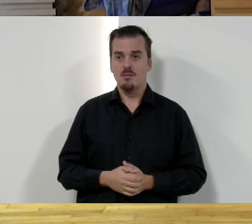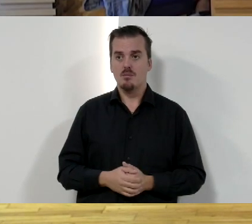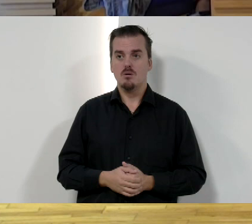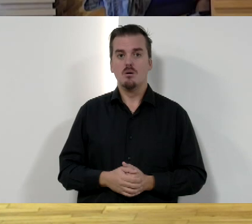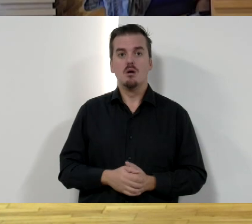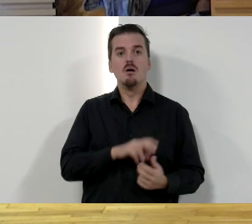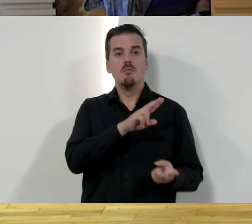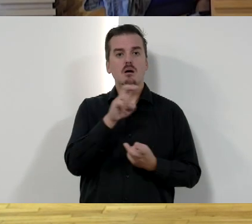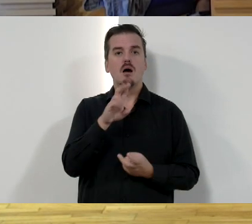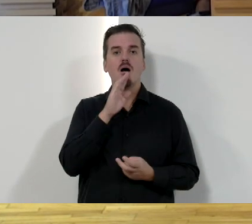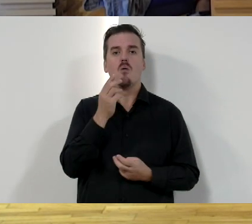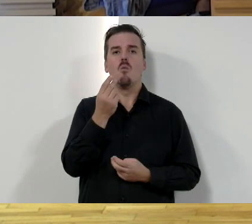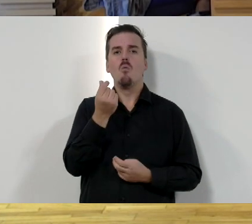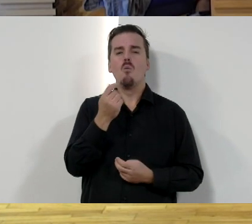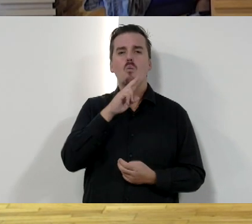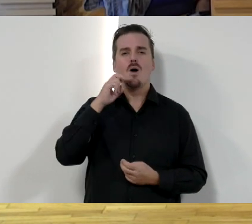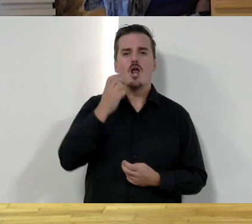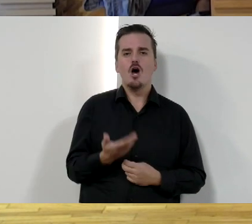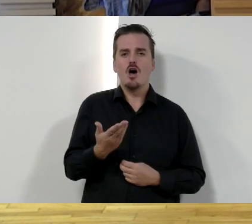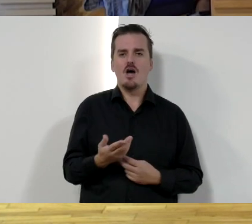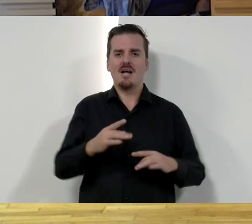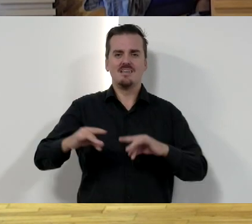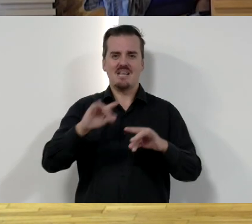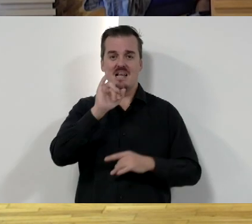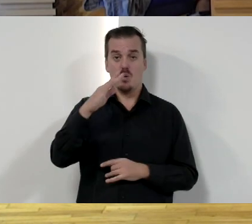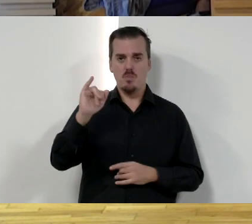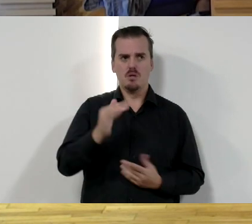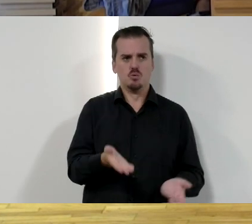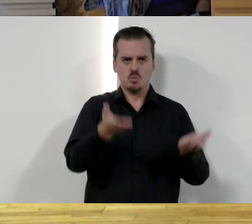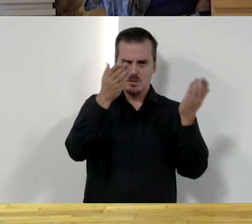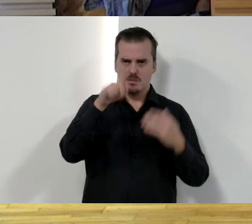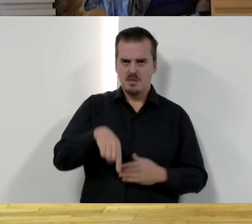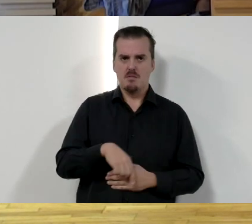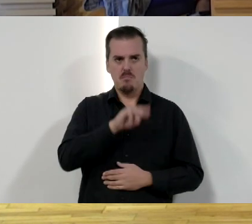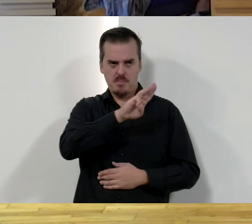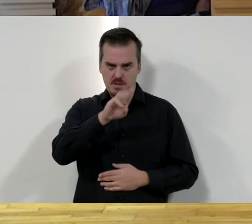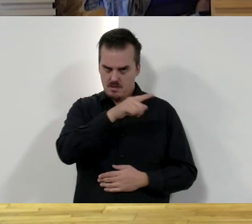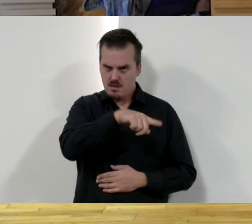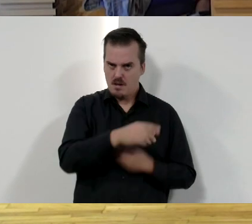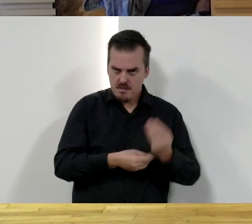Subida de valores catastrales del IBI. Y no redujeron los tipos. También lo hizo el Partido Popular.